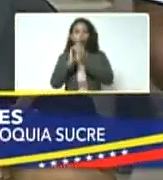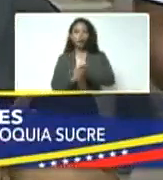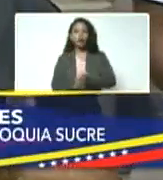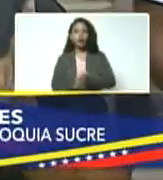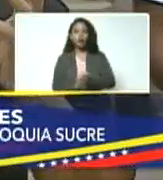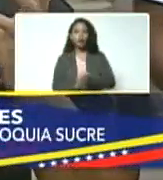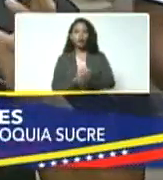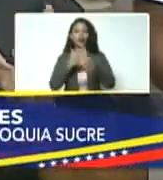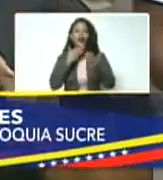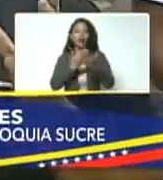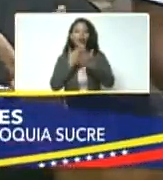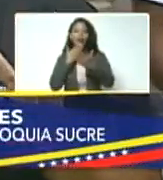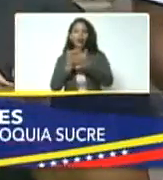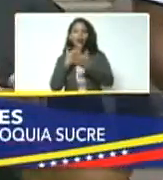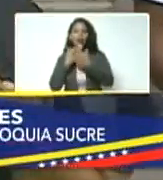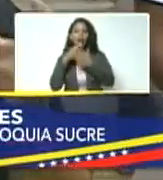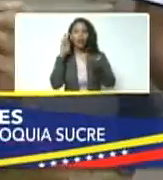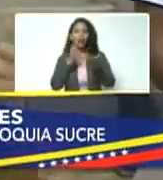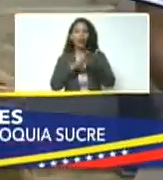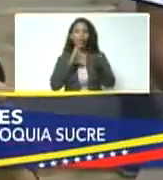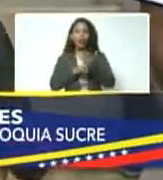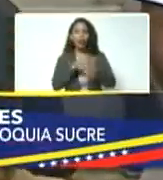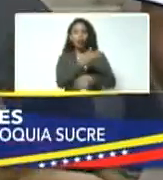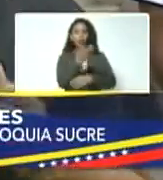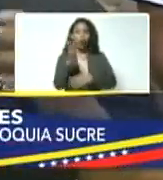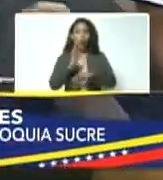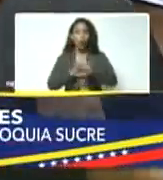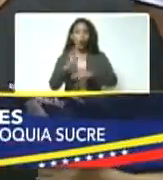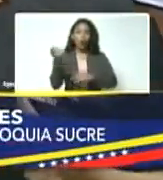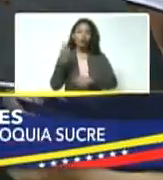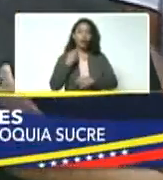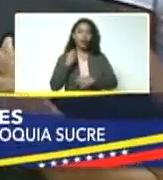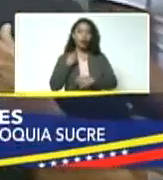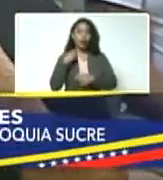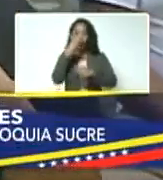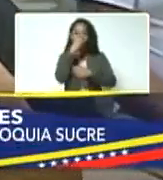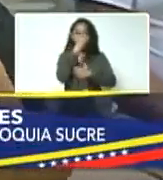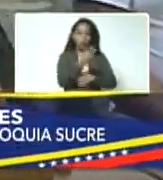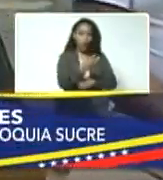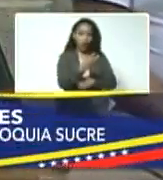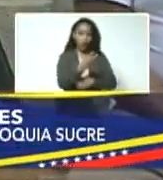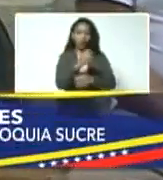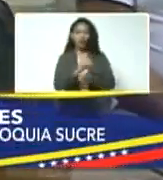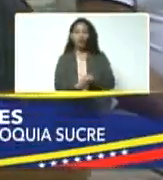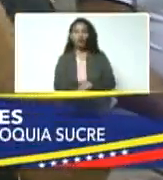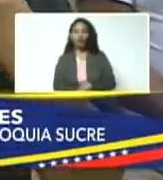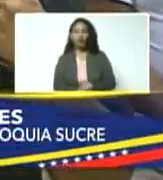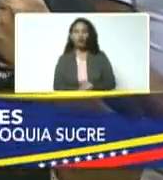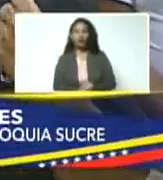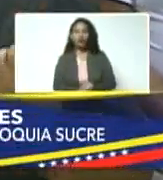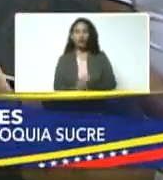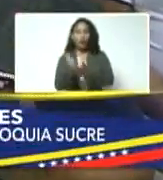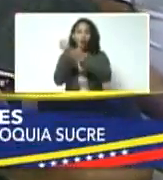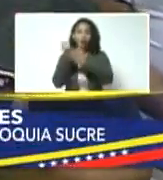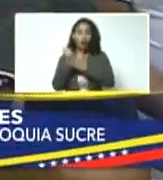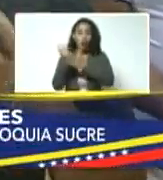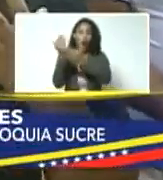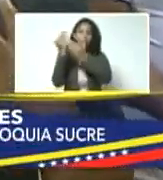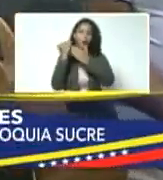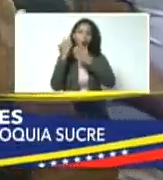Muy agradecida de verdad con ustedes, porque nos financiaron, nos visitaron, nos han empadronado, nos